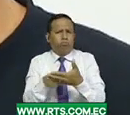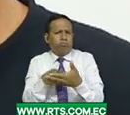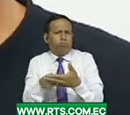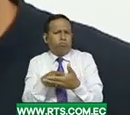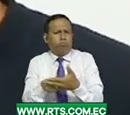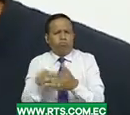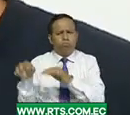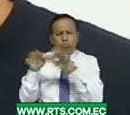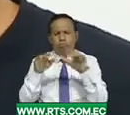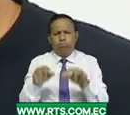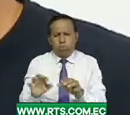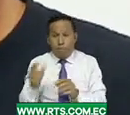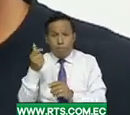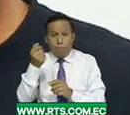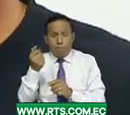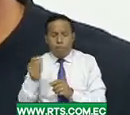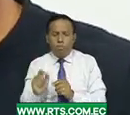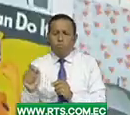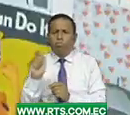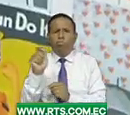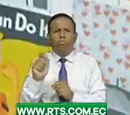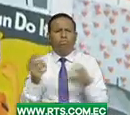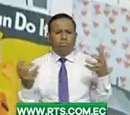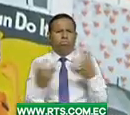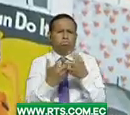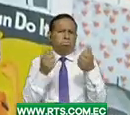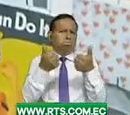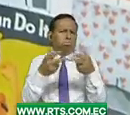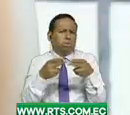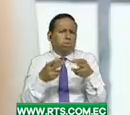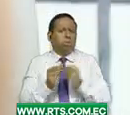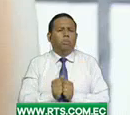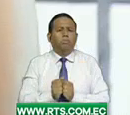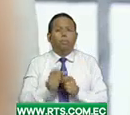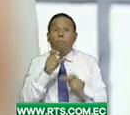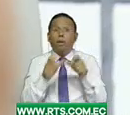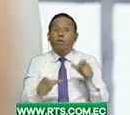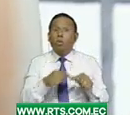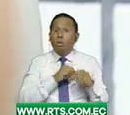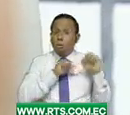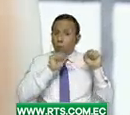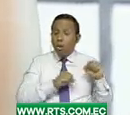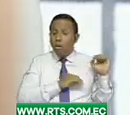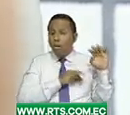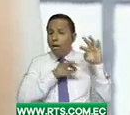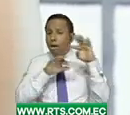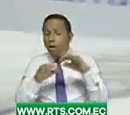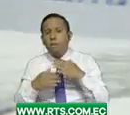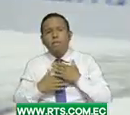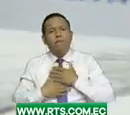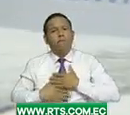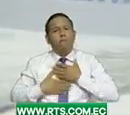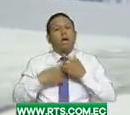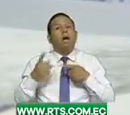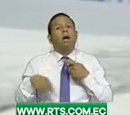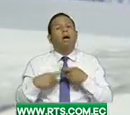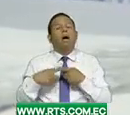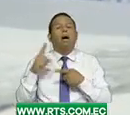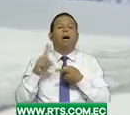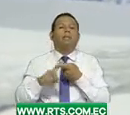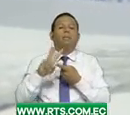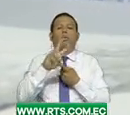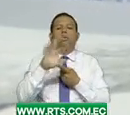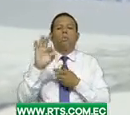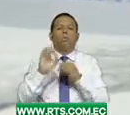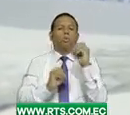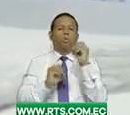digital, y con eso todo se puede realizar. La ciudadanía podrá disfrutar del Expo FAL hasta el 29 de octubre, de 10 horas a 17 horas en